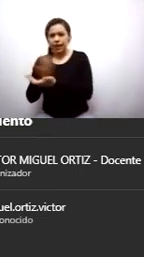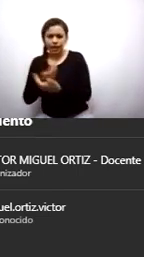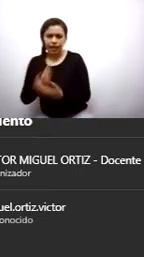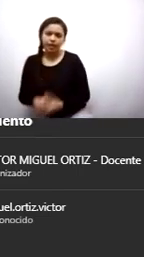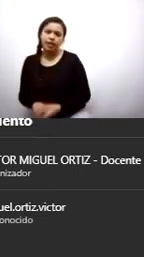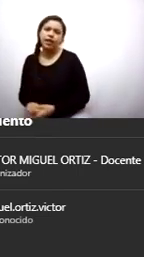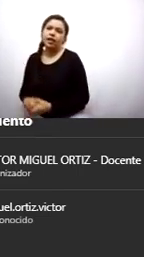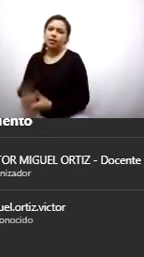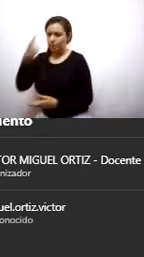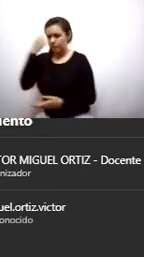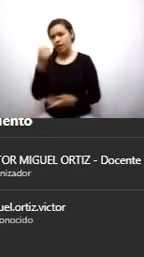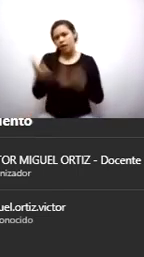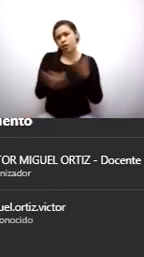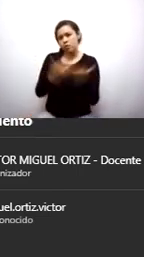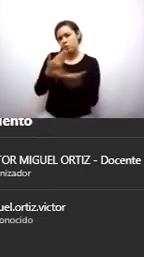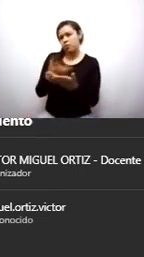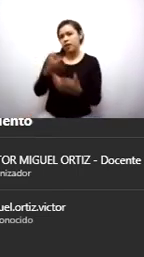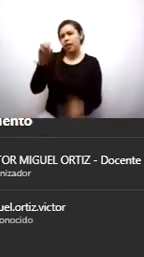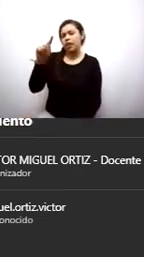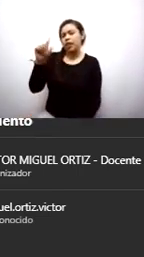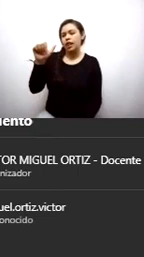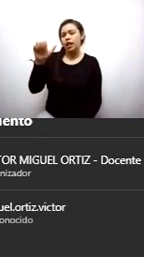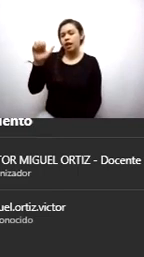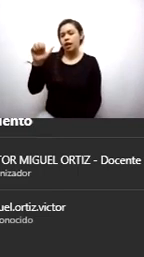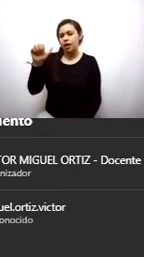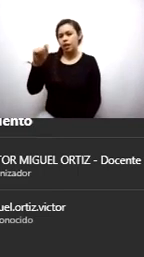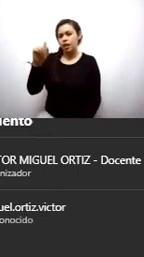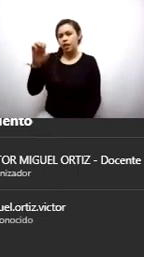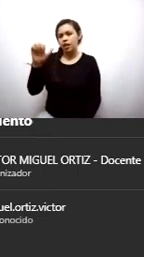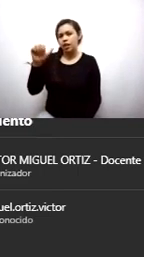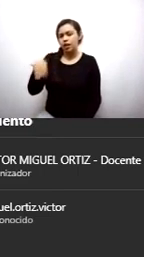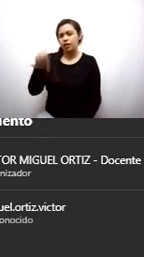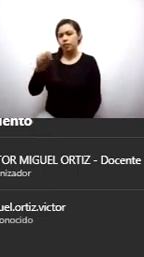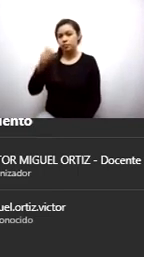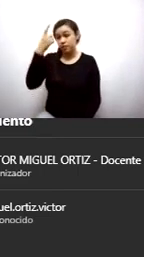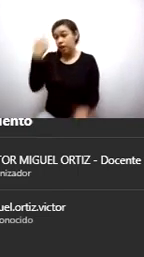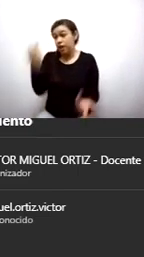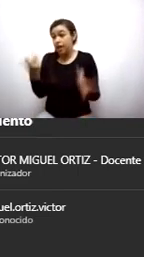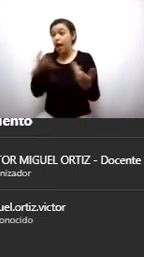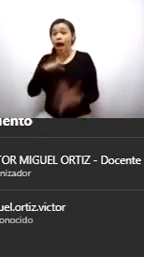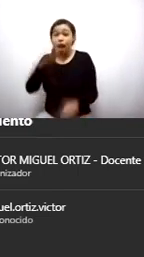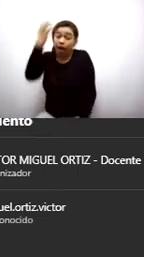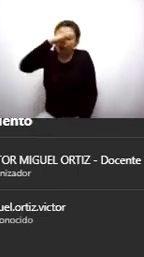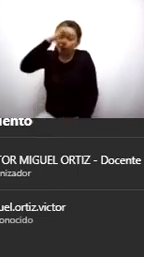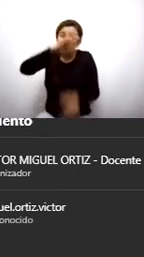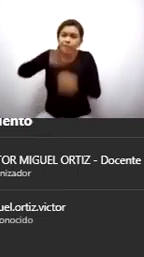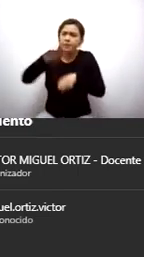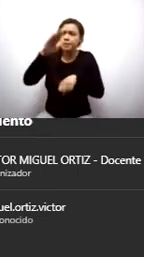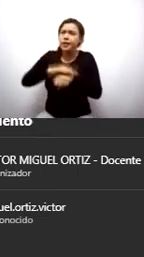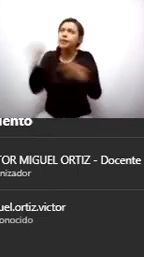las opciones que nos puede brindar Teams y podamos tener una experiencia un poco más